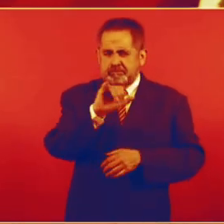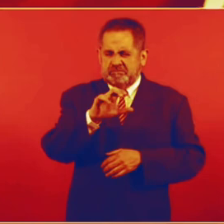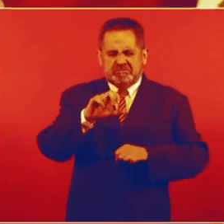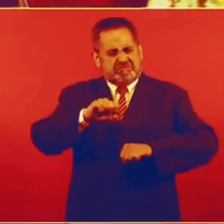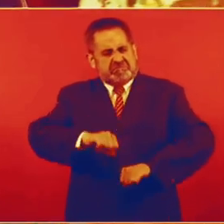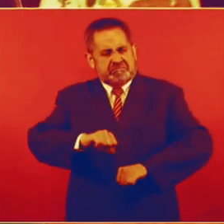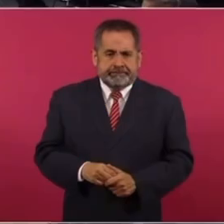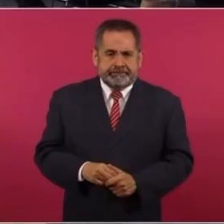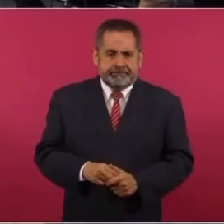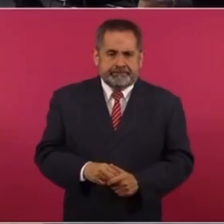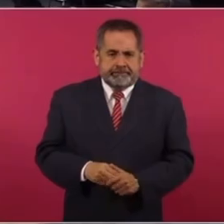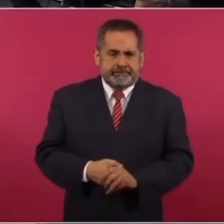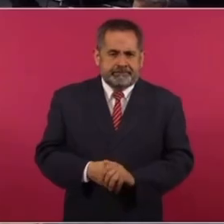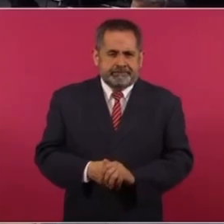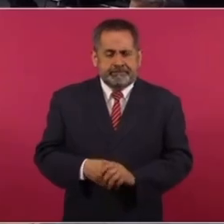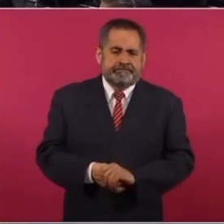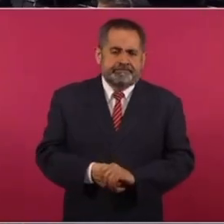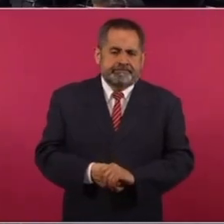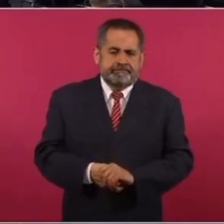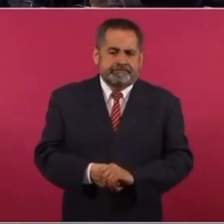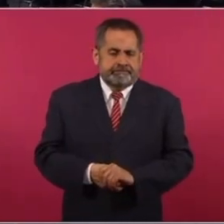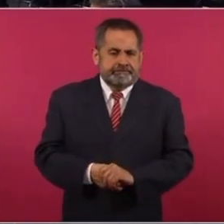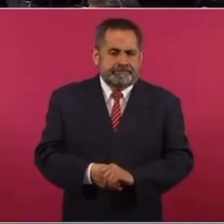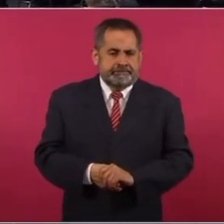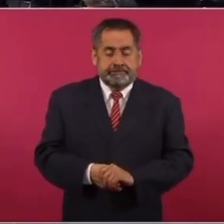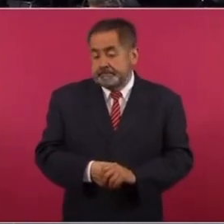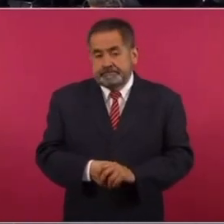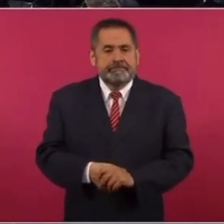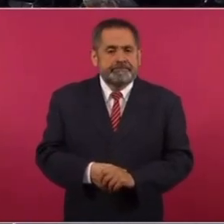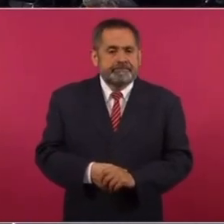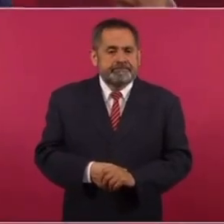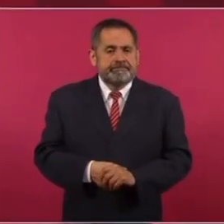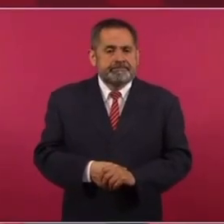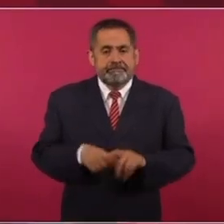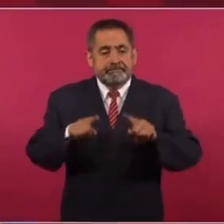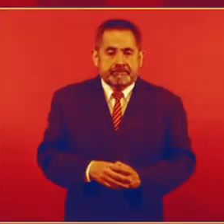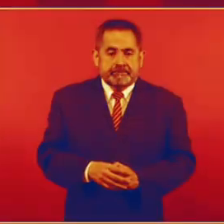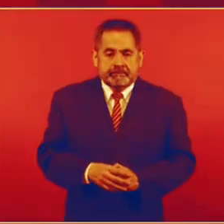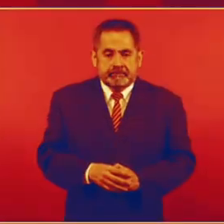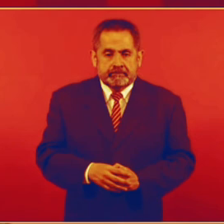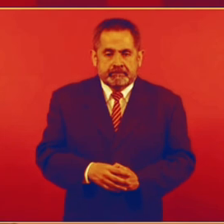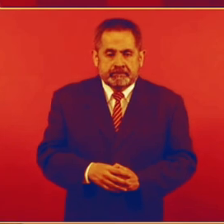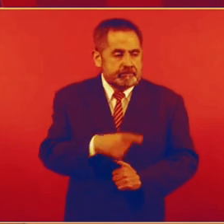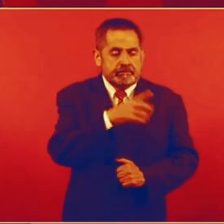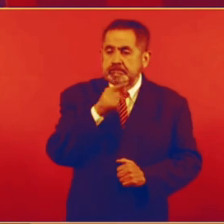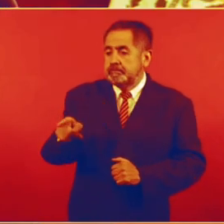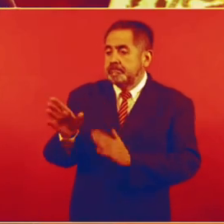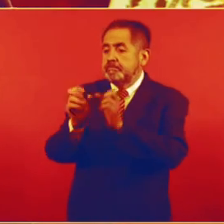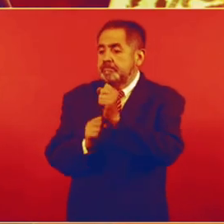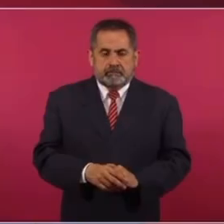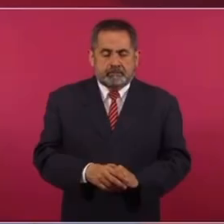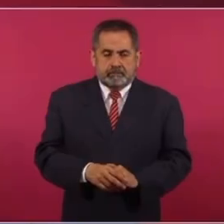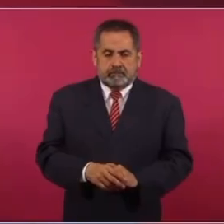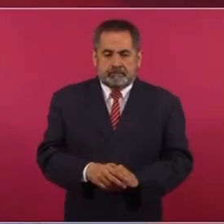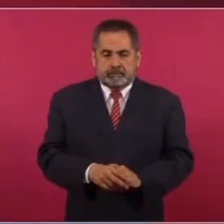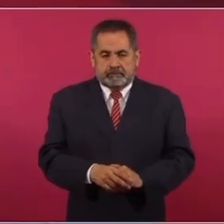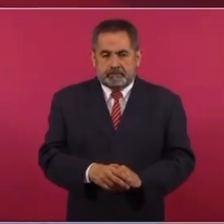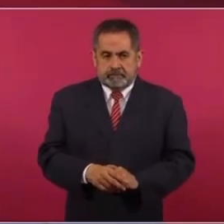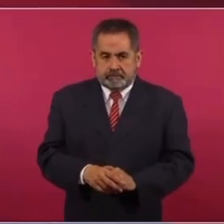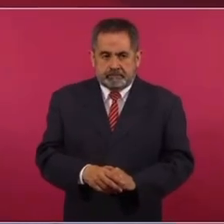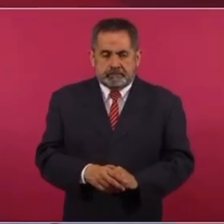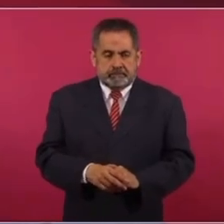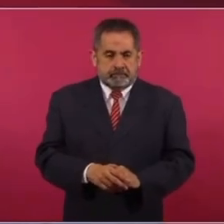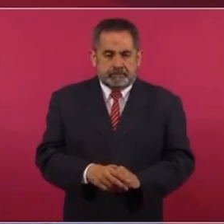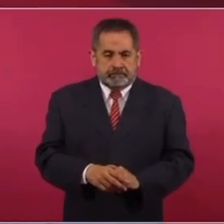Poder Conservador. También depende de cómo resuelvan, pero no pueden quitar algo que esté en la Constitución. Creo